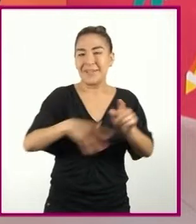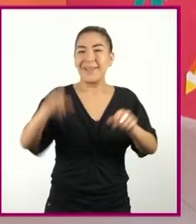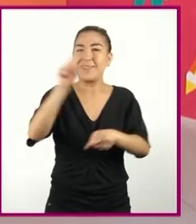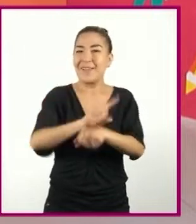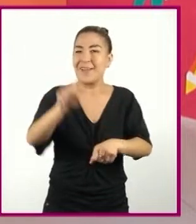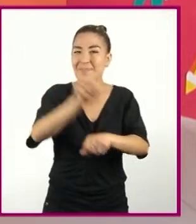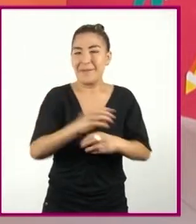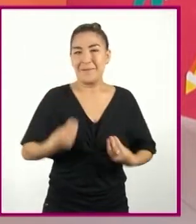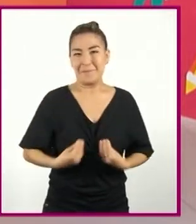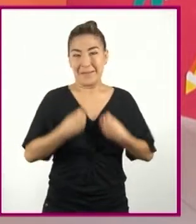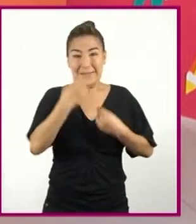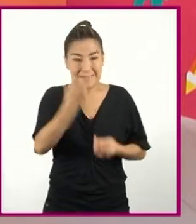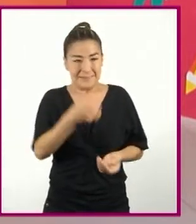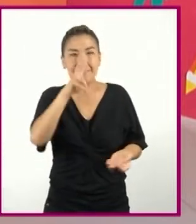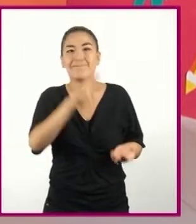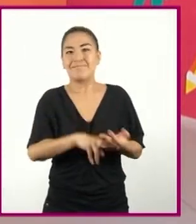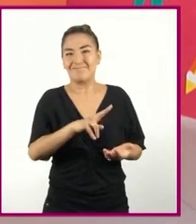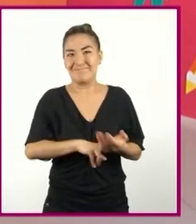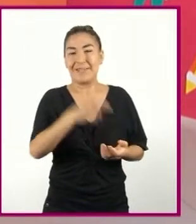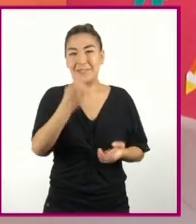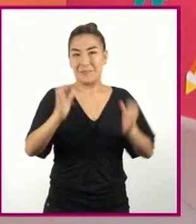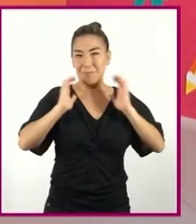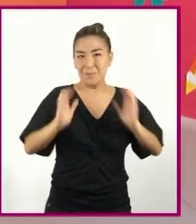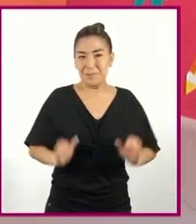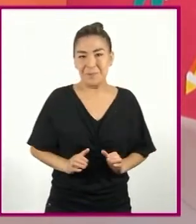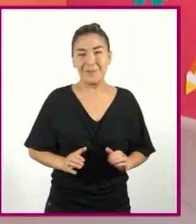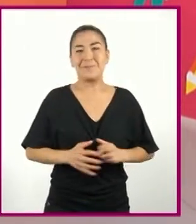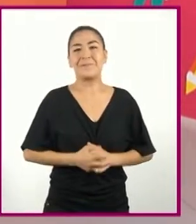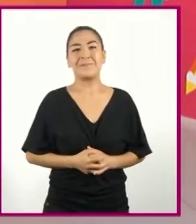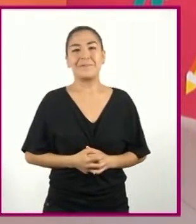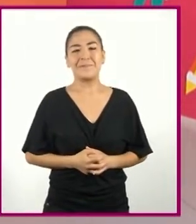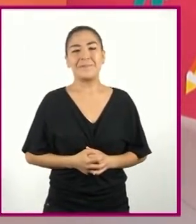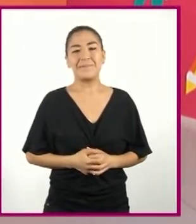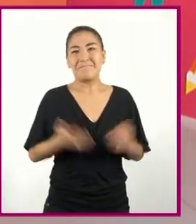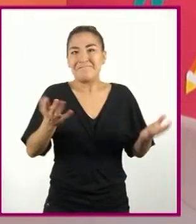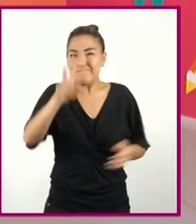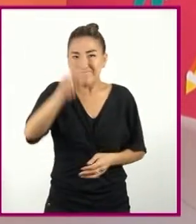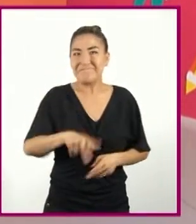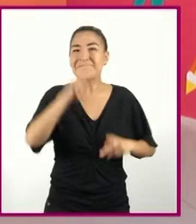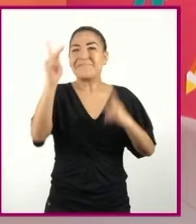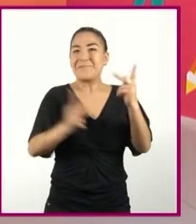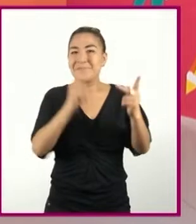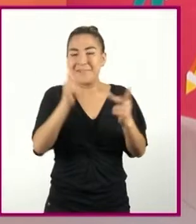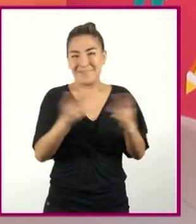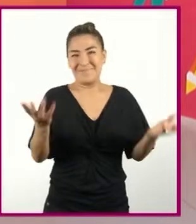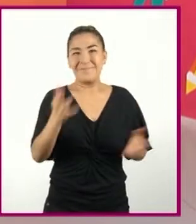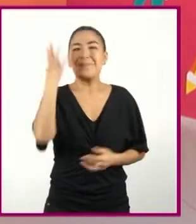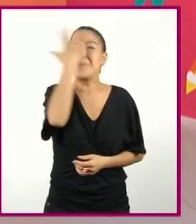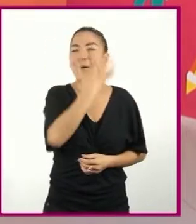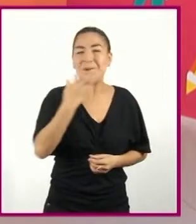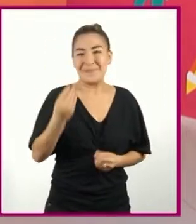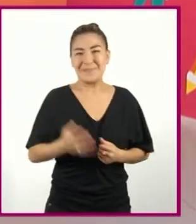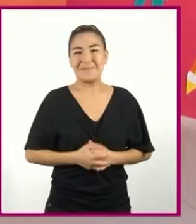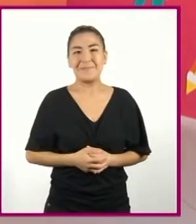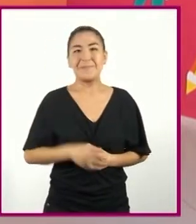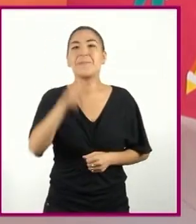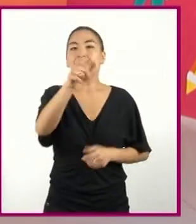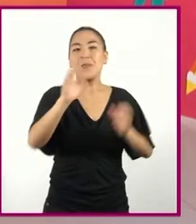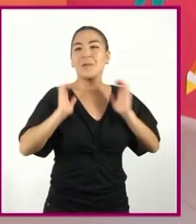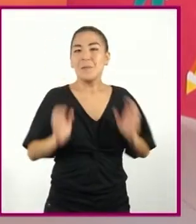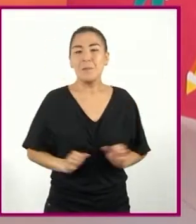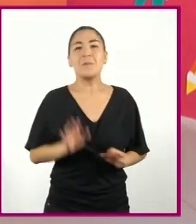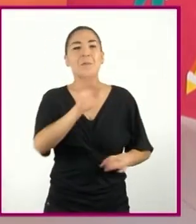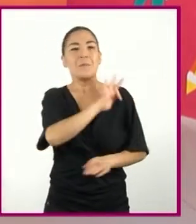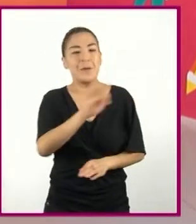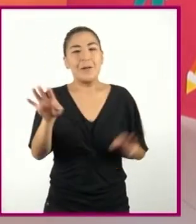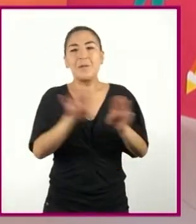hay que valorarlo. Nuestro cuerpo es perfecto, maravilloso. Su cuerpo les